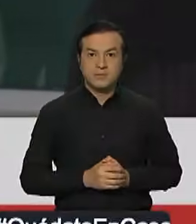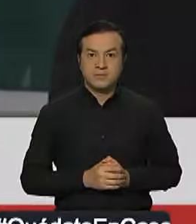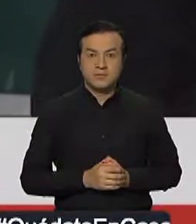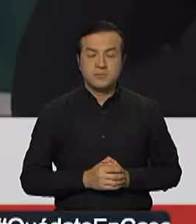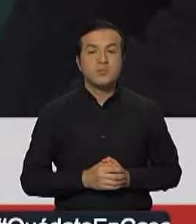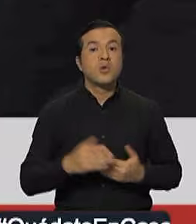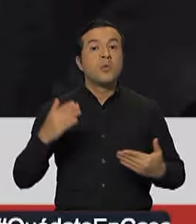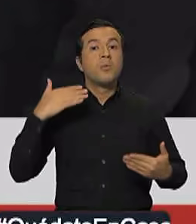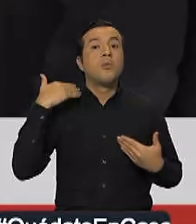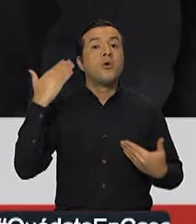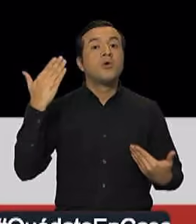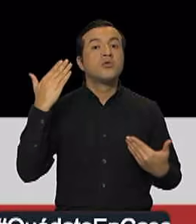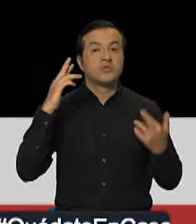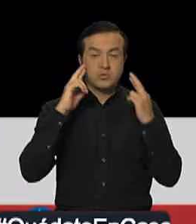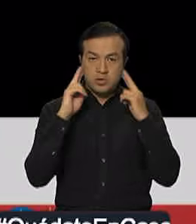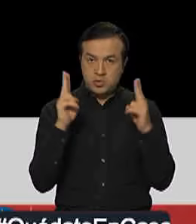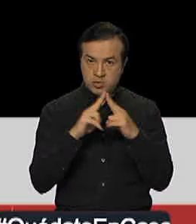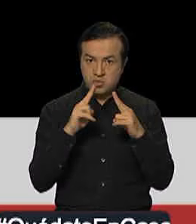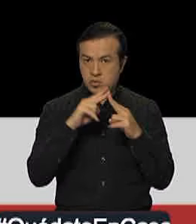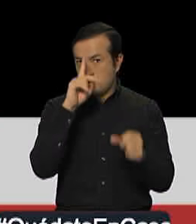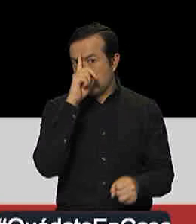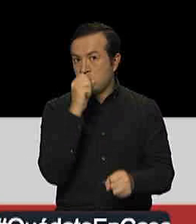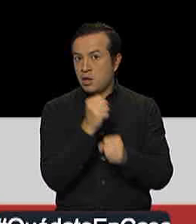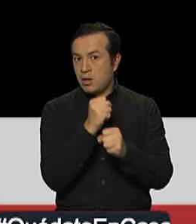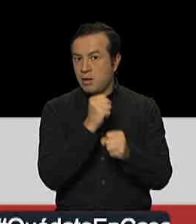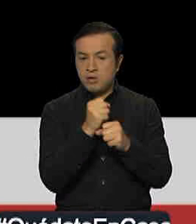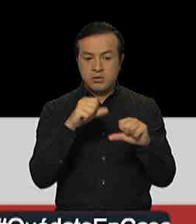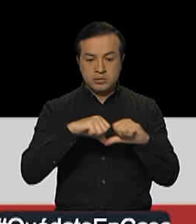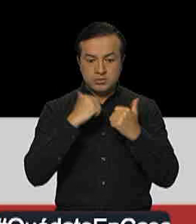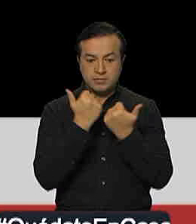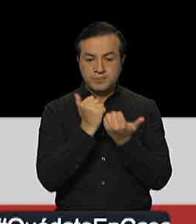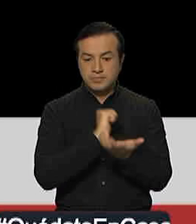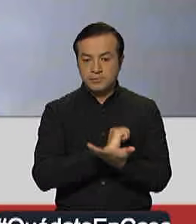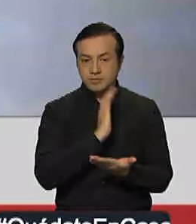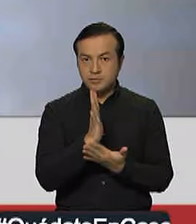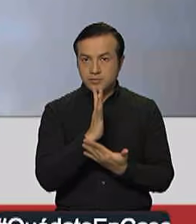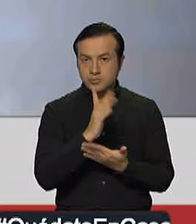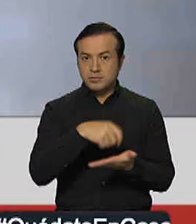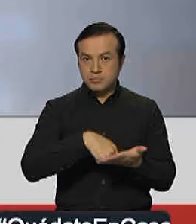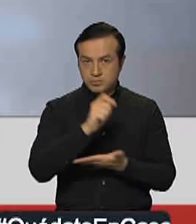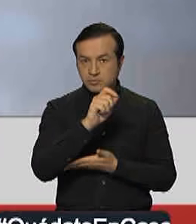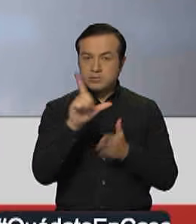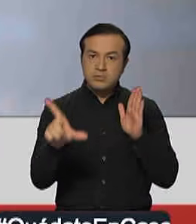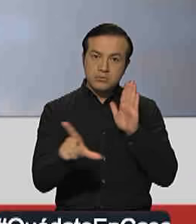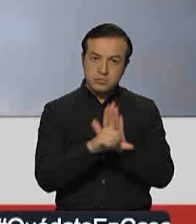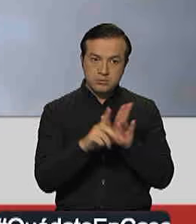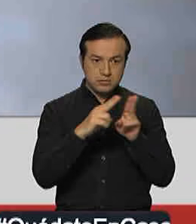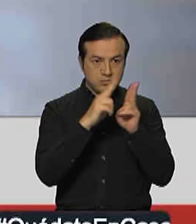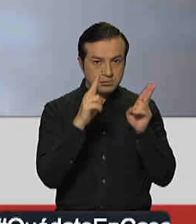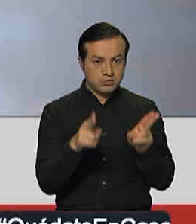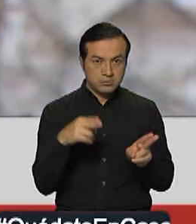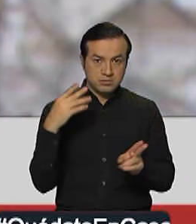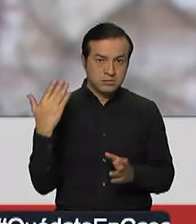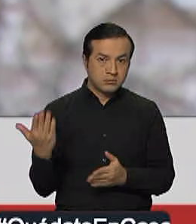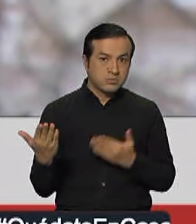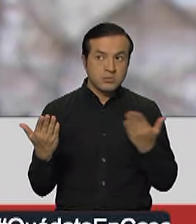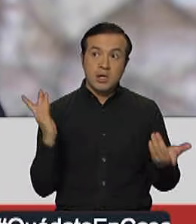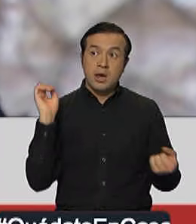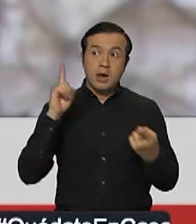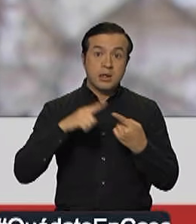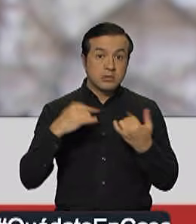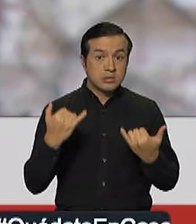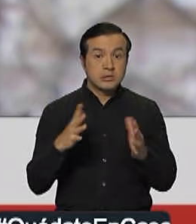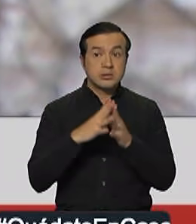Desde lo político se reconoció el trabajo de la Asamblea Nacional en la aprobación de las leyes humanitaria y de finanzas públicas. Por lo pronto